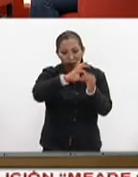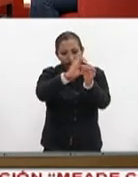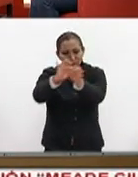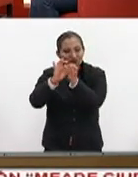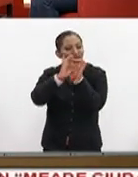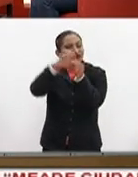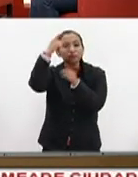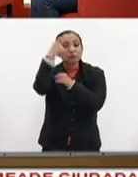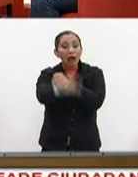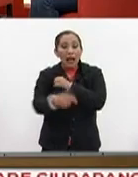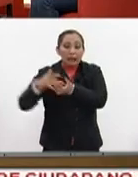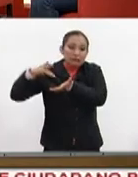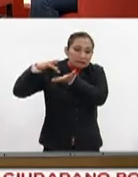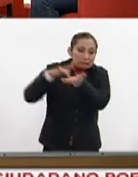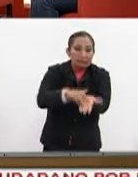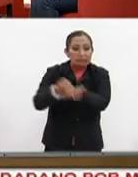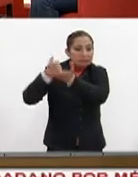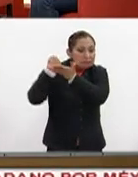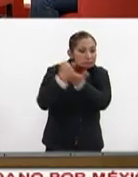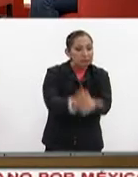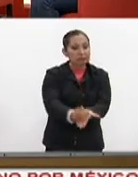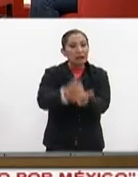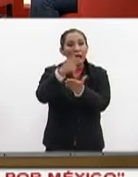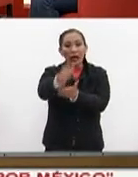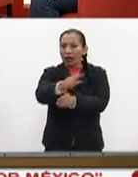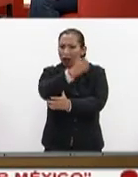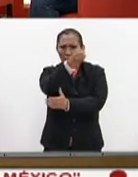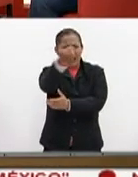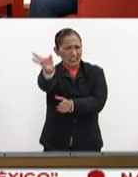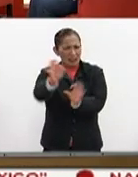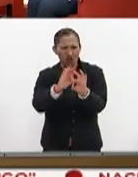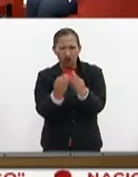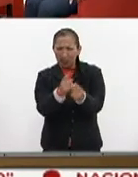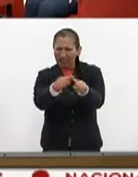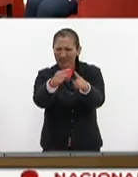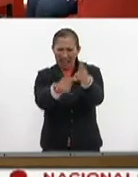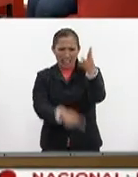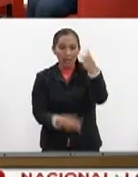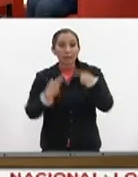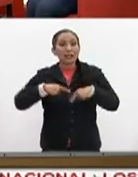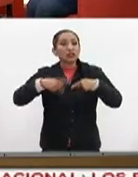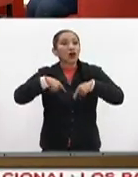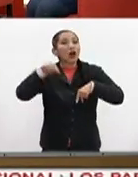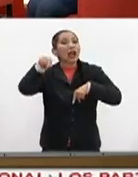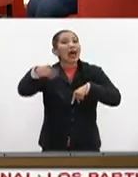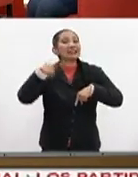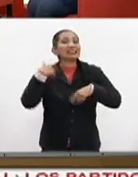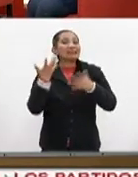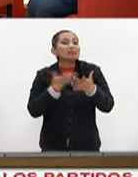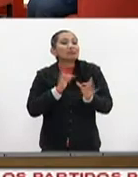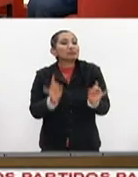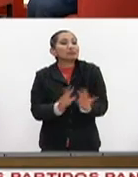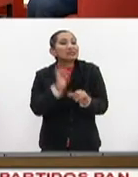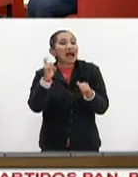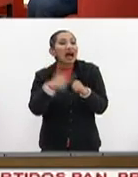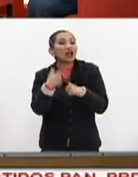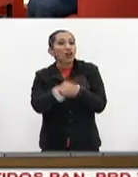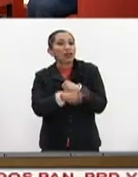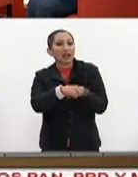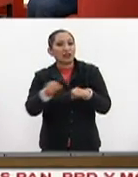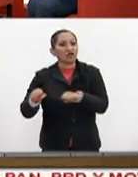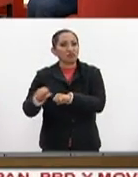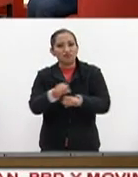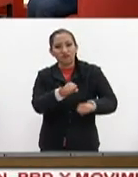unido precisamente para poder apoyar de cualquier manera a las personas que resultaron afectadas por